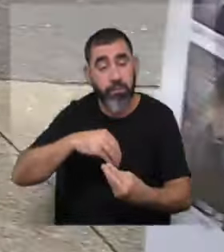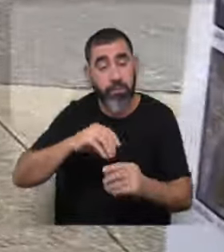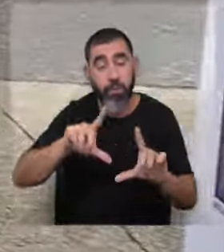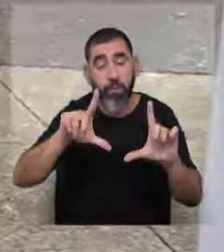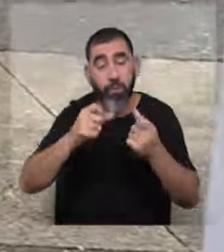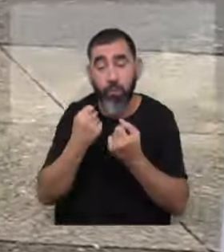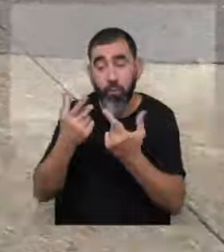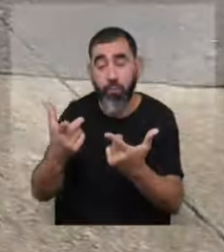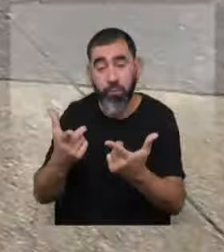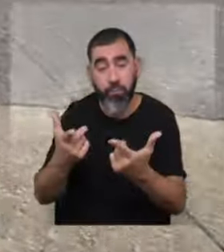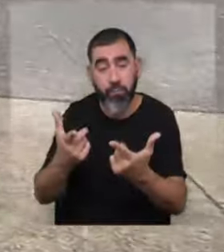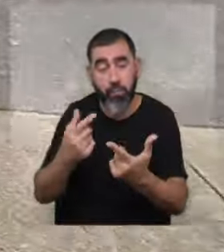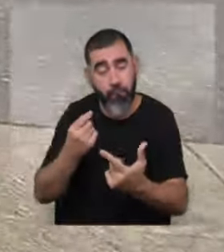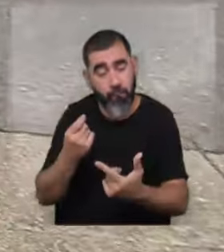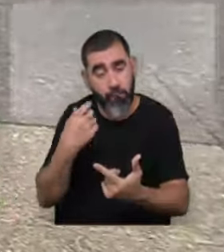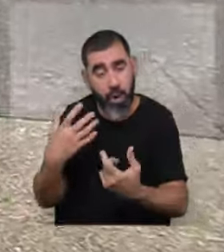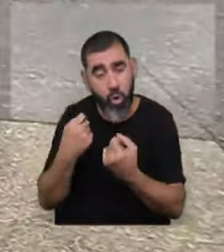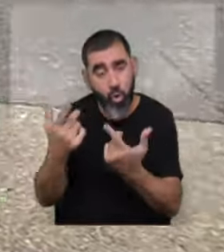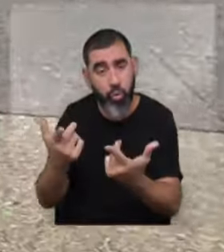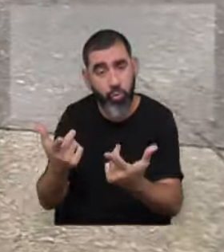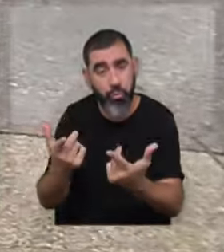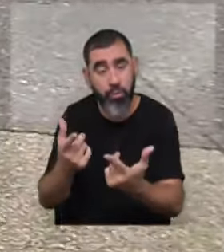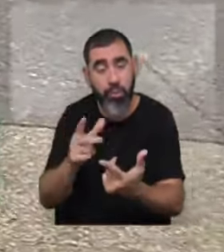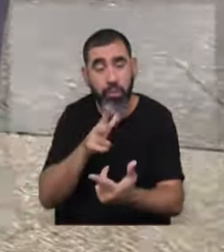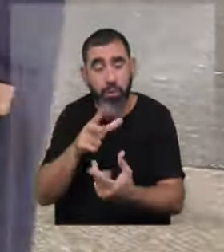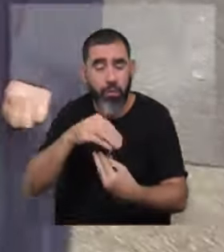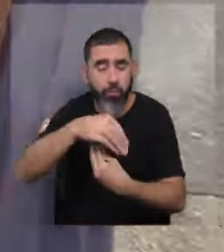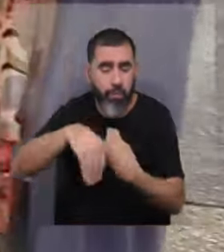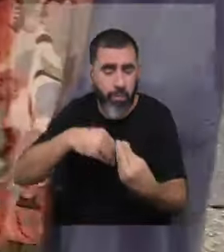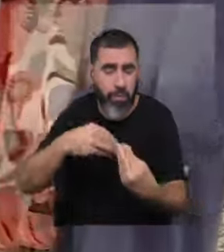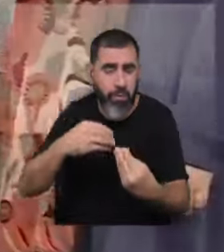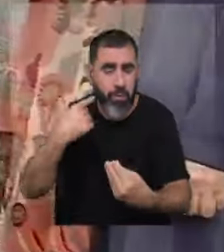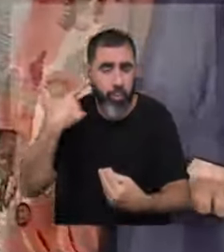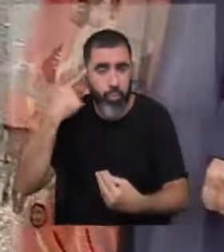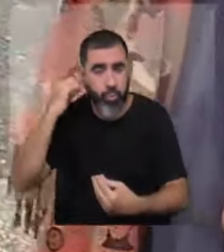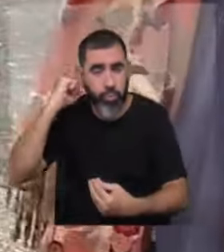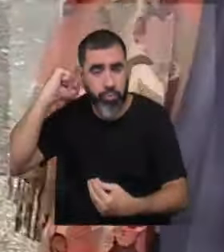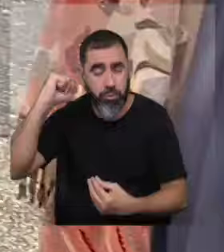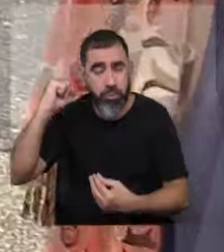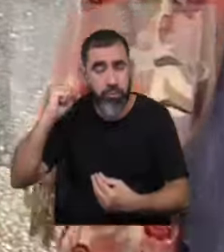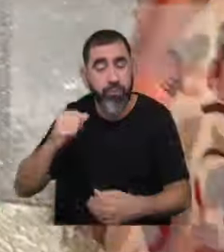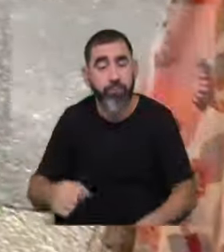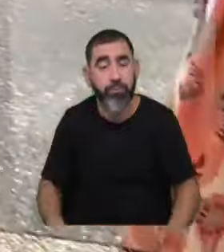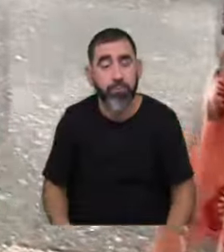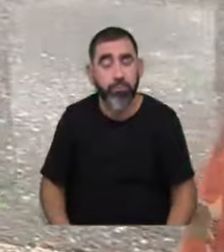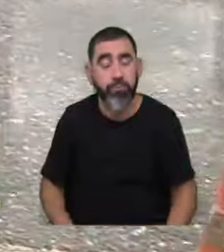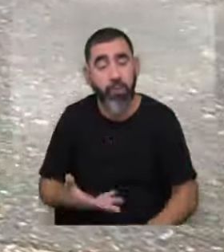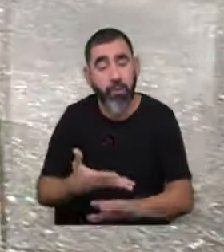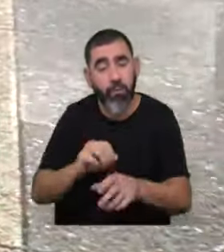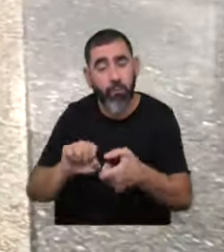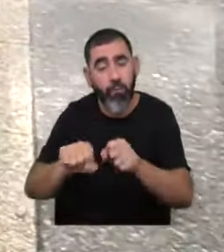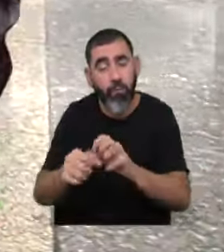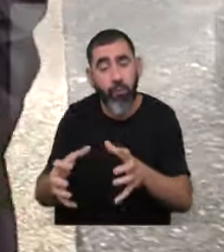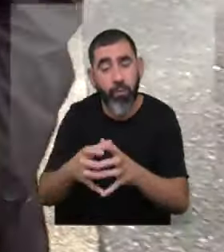foto con mucha valentía de sus familiares que se quitaron la vida y bueno, es un esfuerzo colectivo